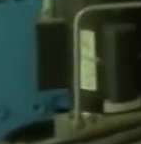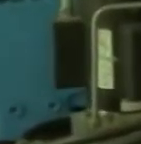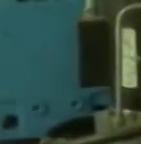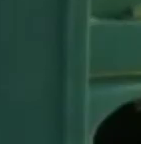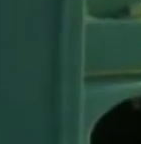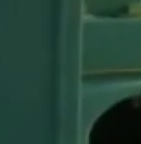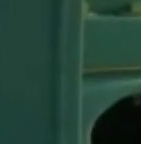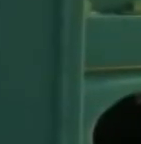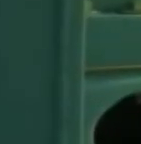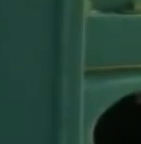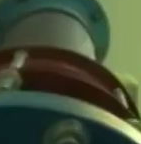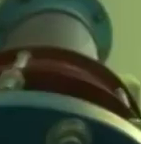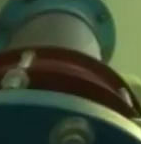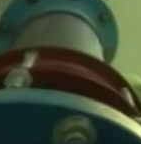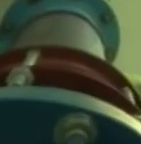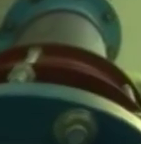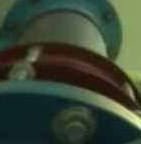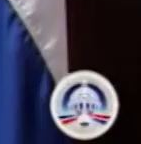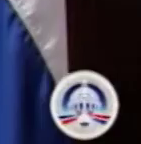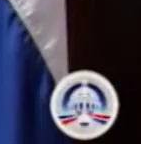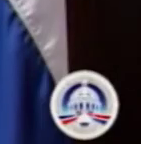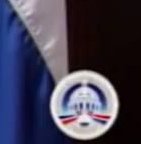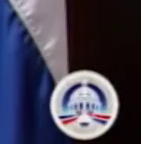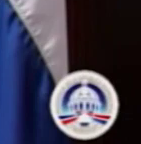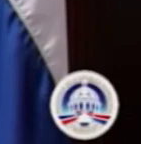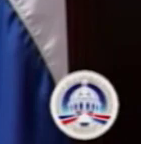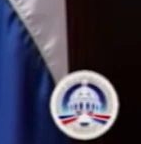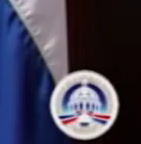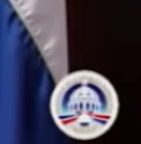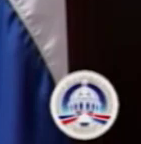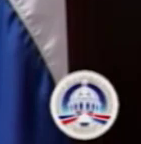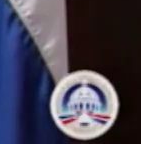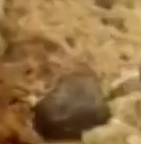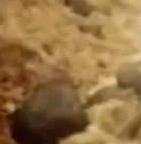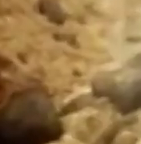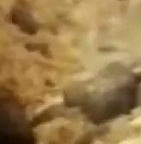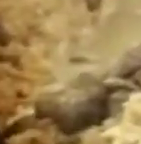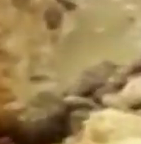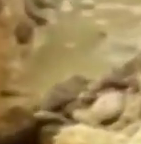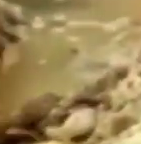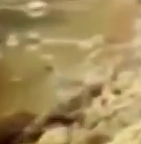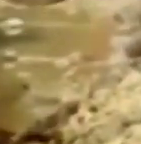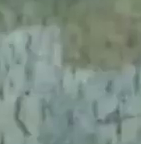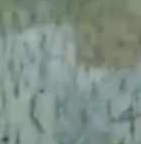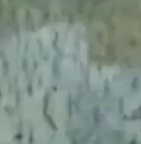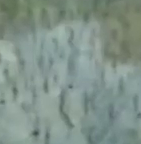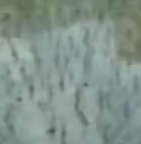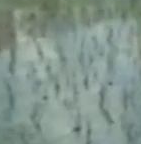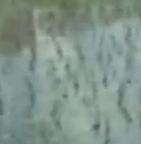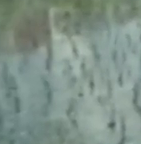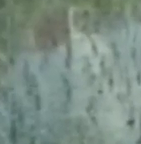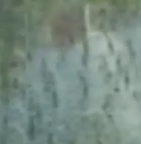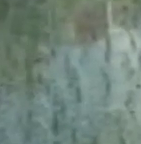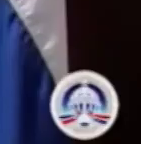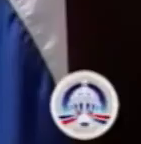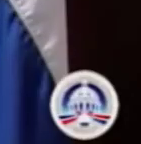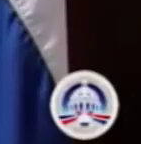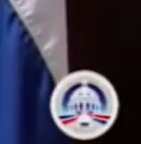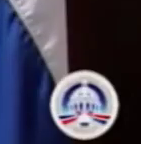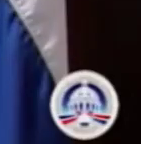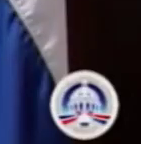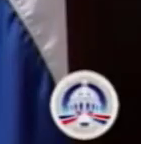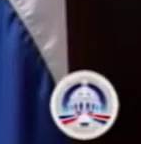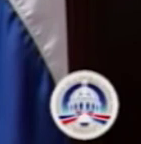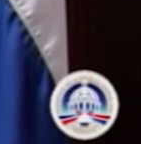se transportan por tuberías. El tercer pilar será una estrategia nacional de saneamiento con mejor manejo de aguas residuales. Y por